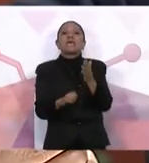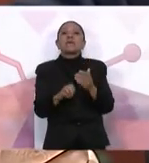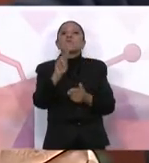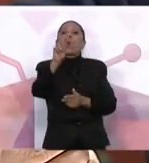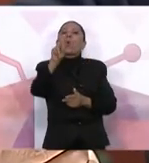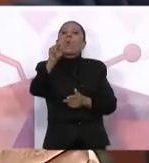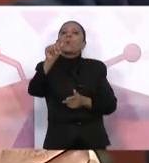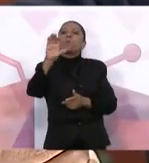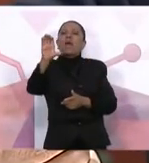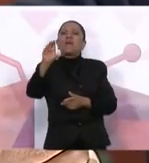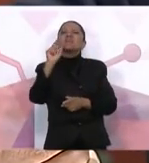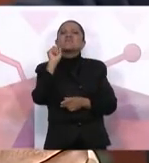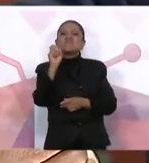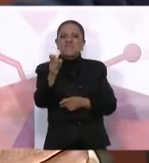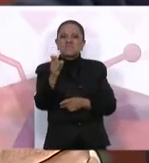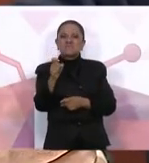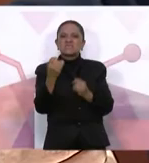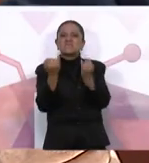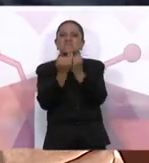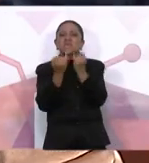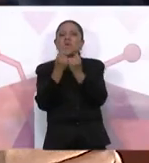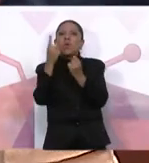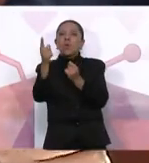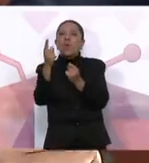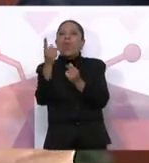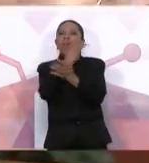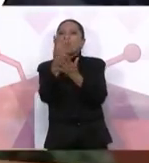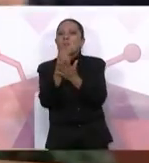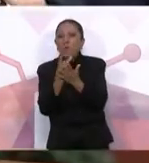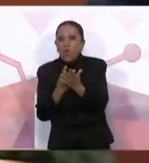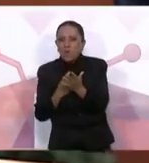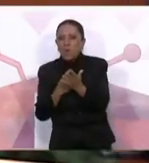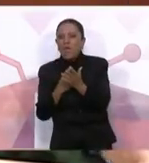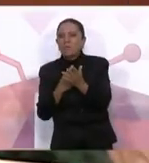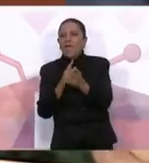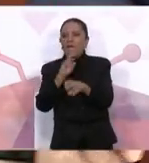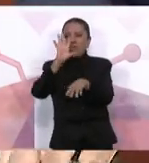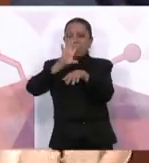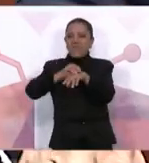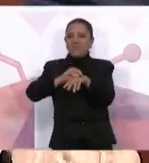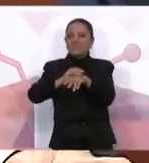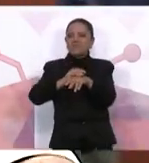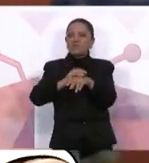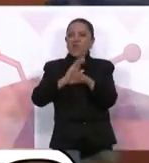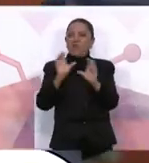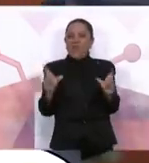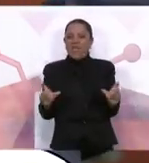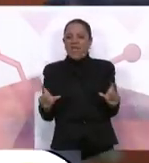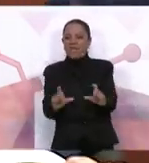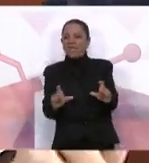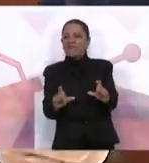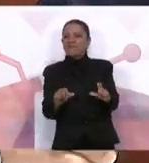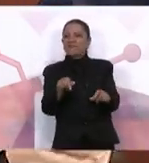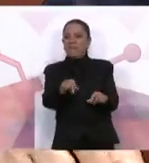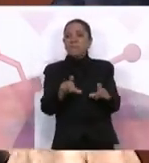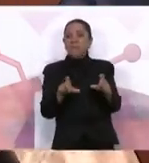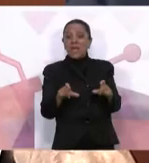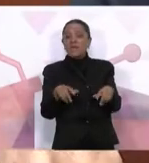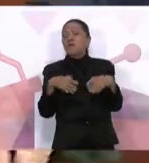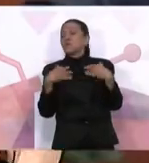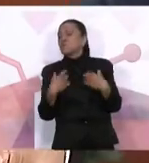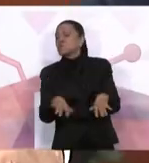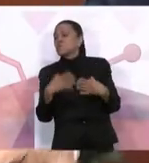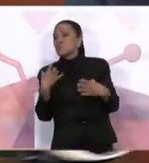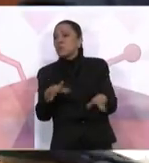procesos de adjudicación de contratos que se encarga lo de las placas es un nido de corrupción